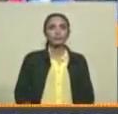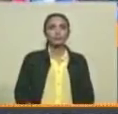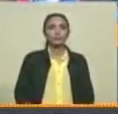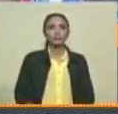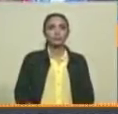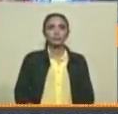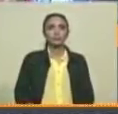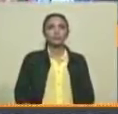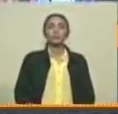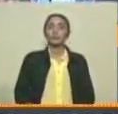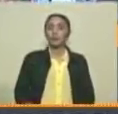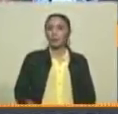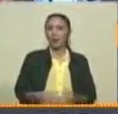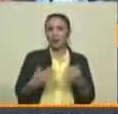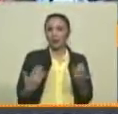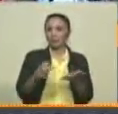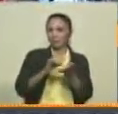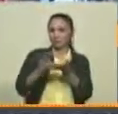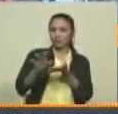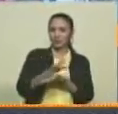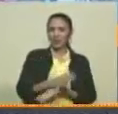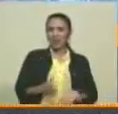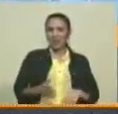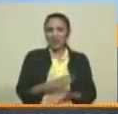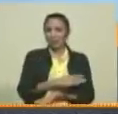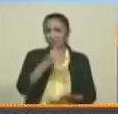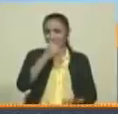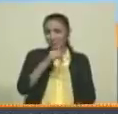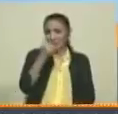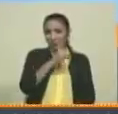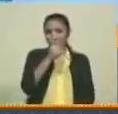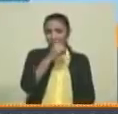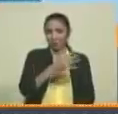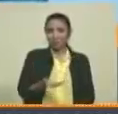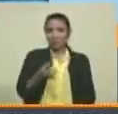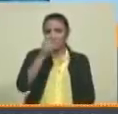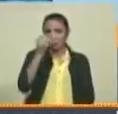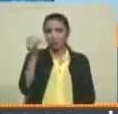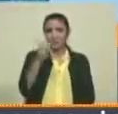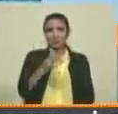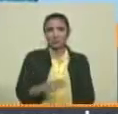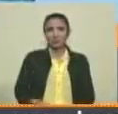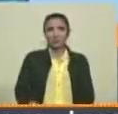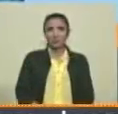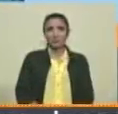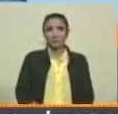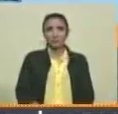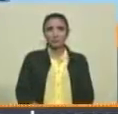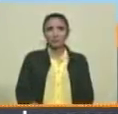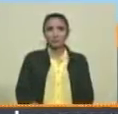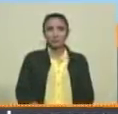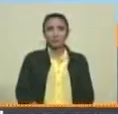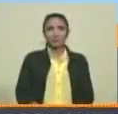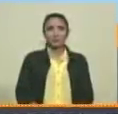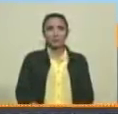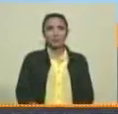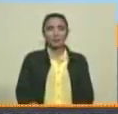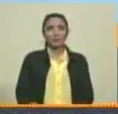para una resolución inútil, inocua, fatua.